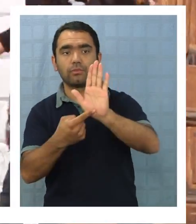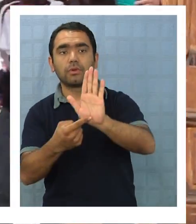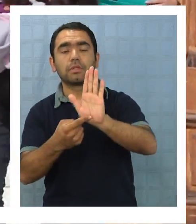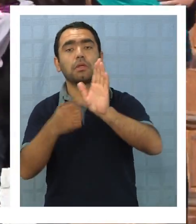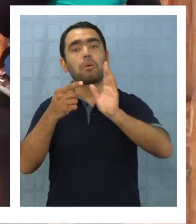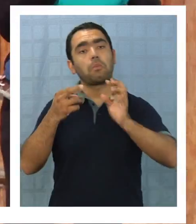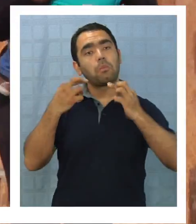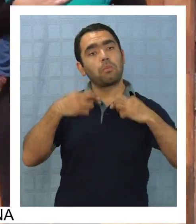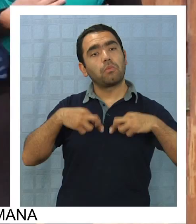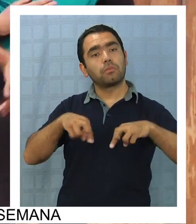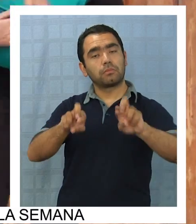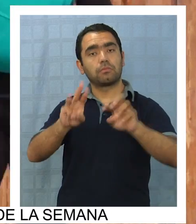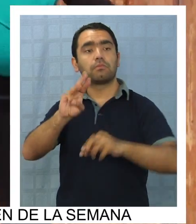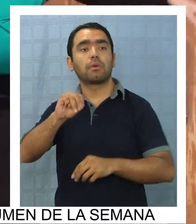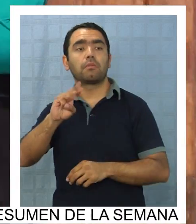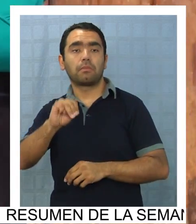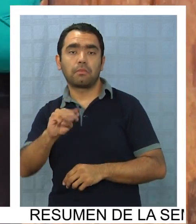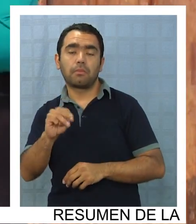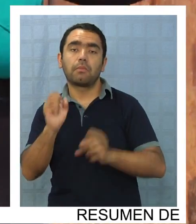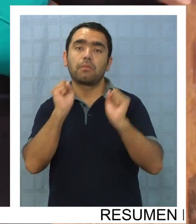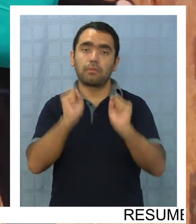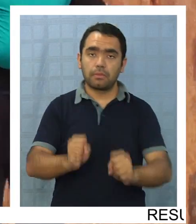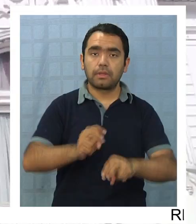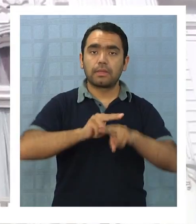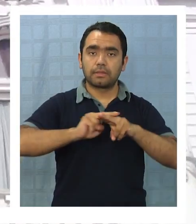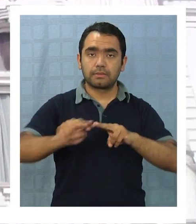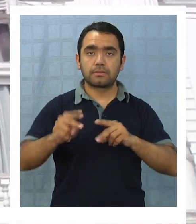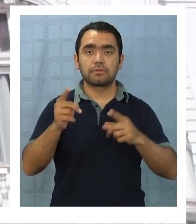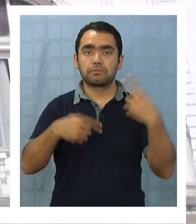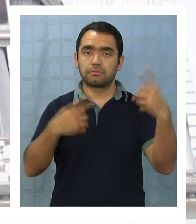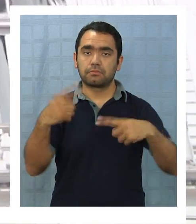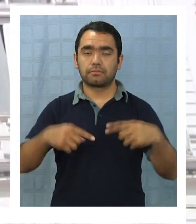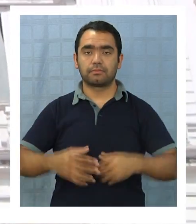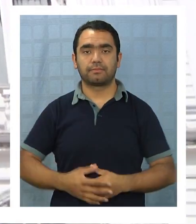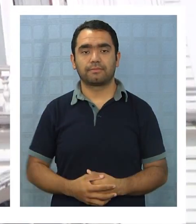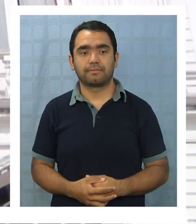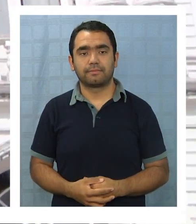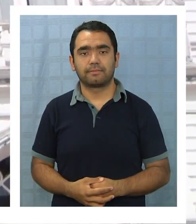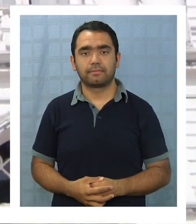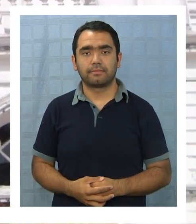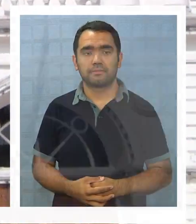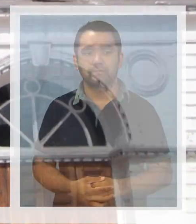posibilidades que tienen las madres que amamantan de la música